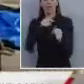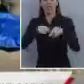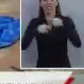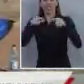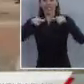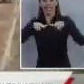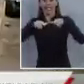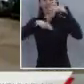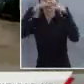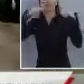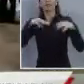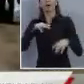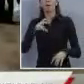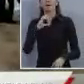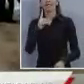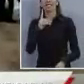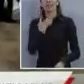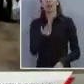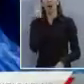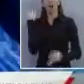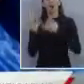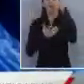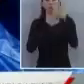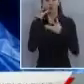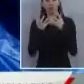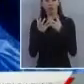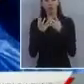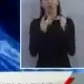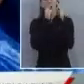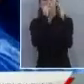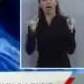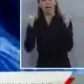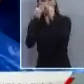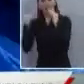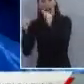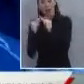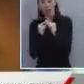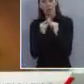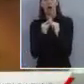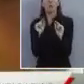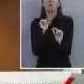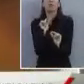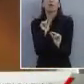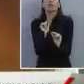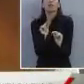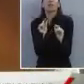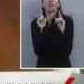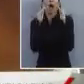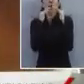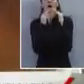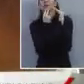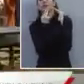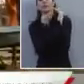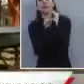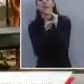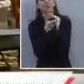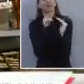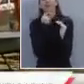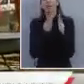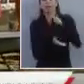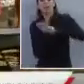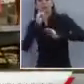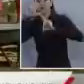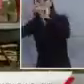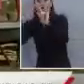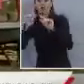este terreno del Cerro Merced antes del incendio. Con carpas improvisaron un lugar para albergarse. No quieren salir de